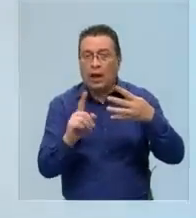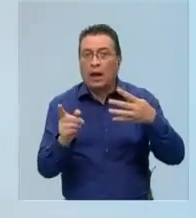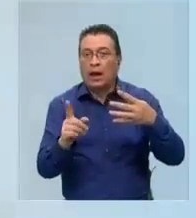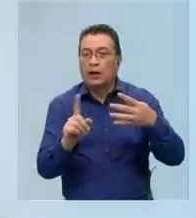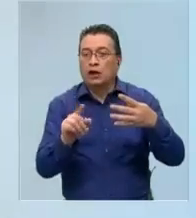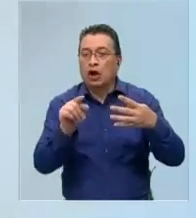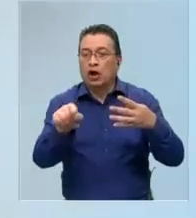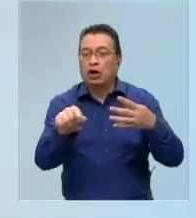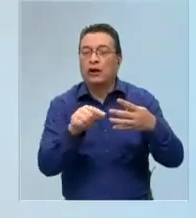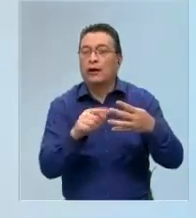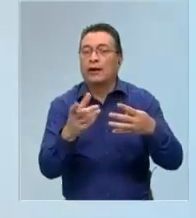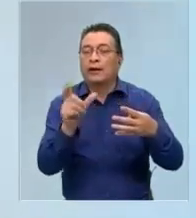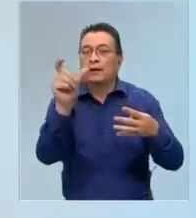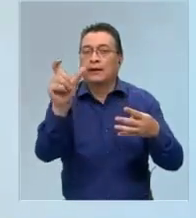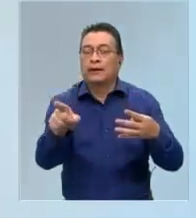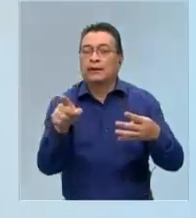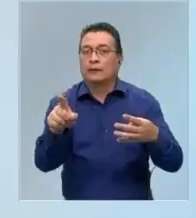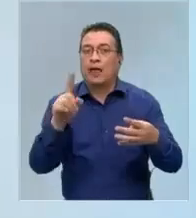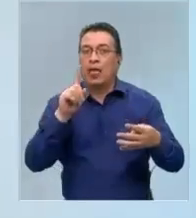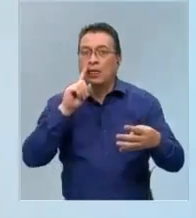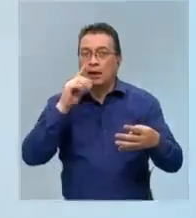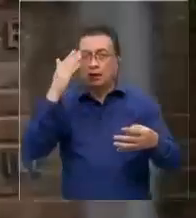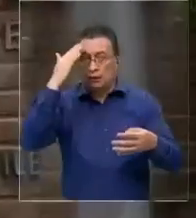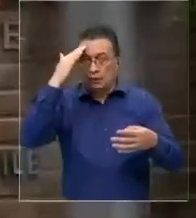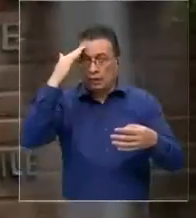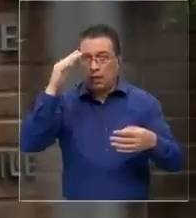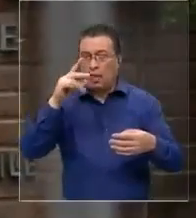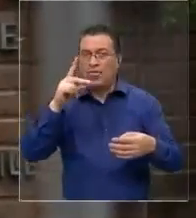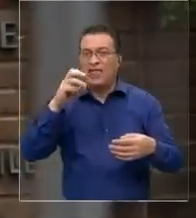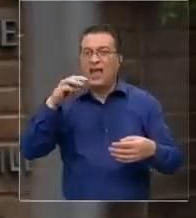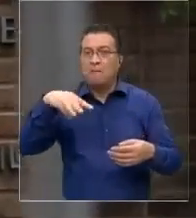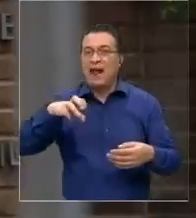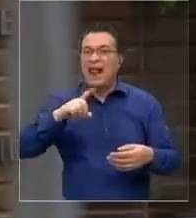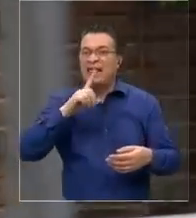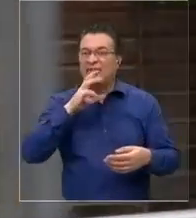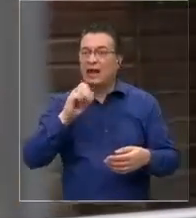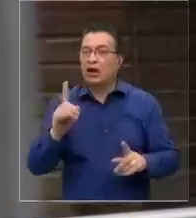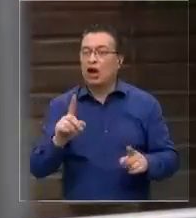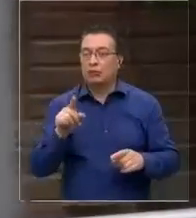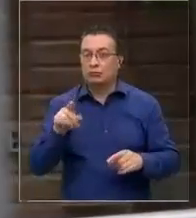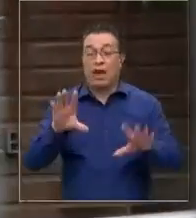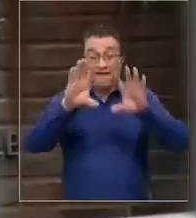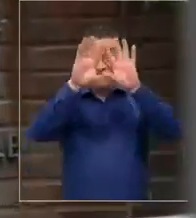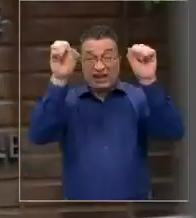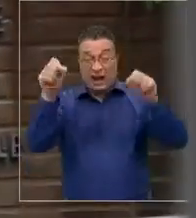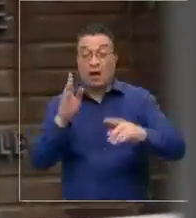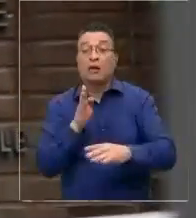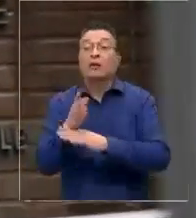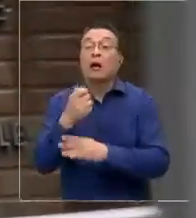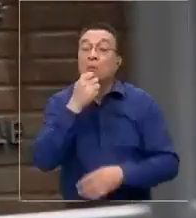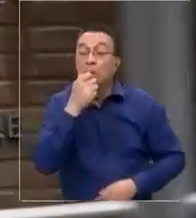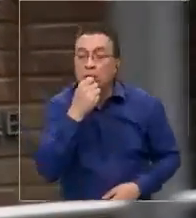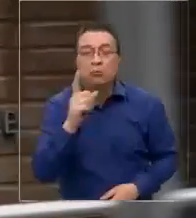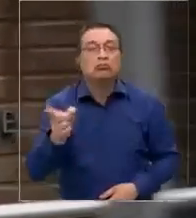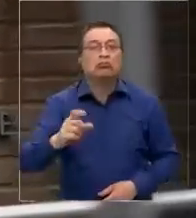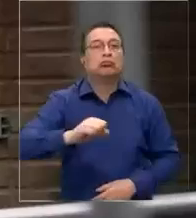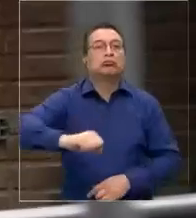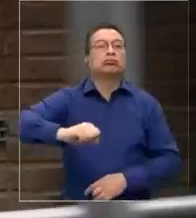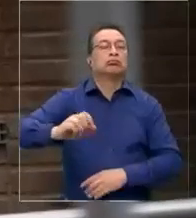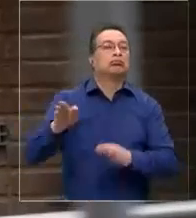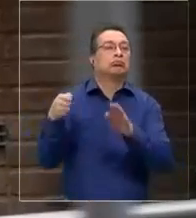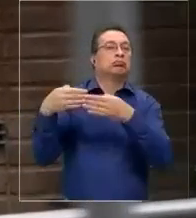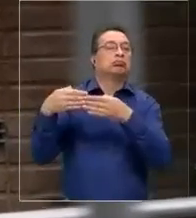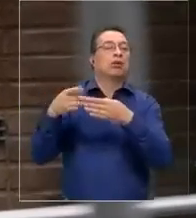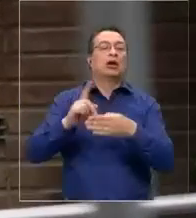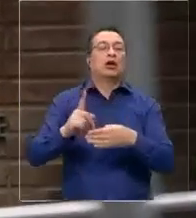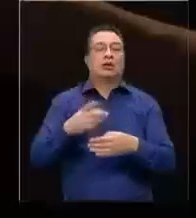la línea de que él tuviera alguna demencia. La fiscalía no quiso darnos una entrevista. Queríamos conocer antecedentes